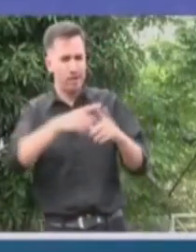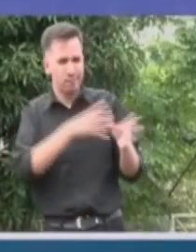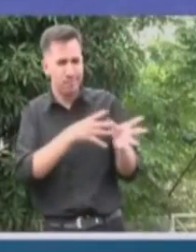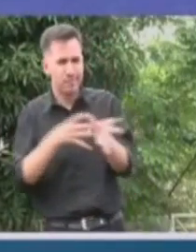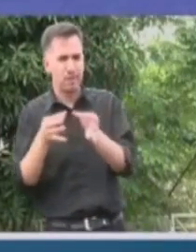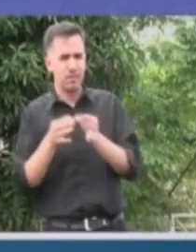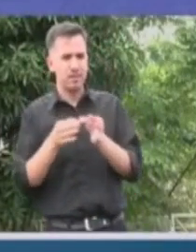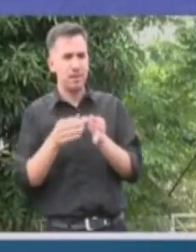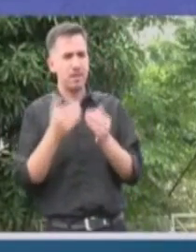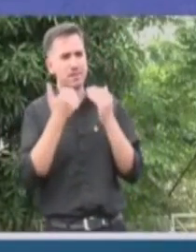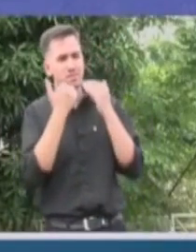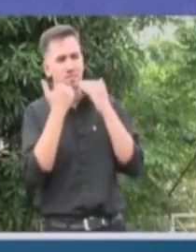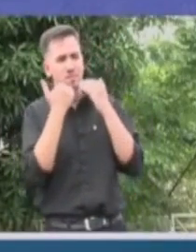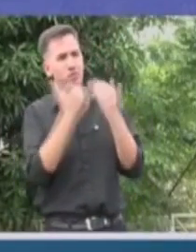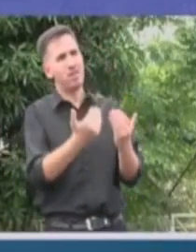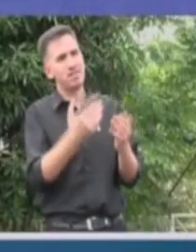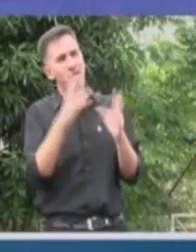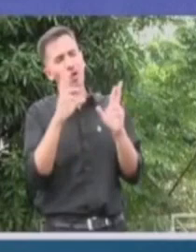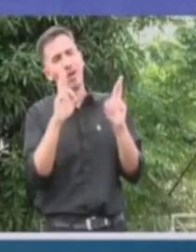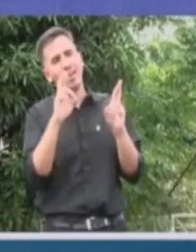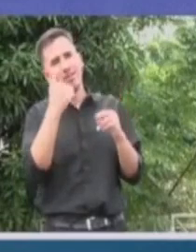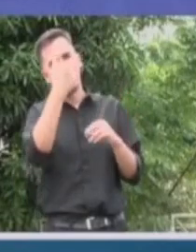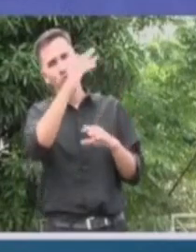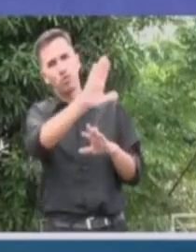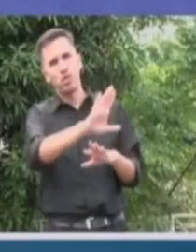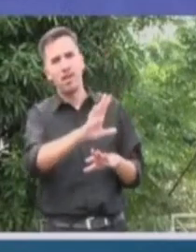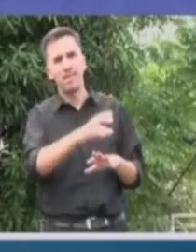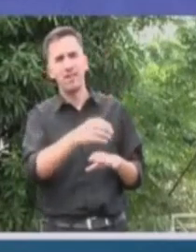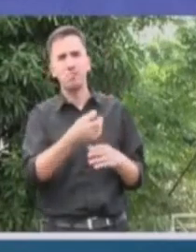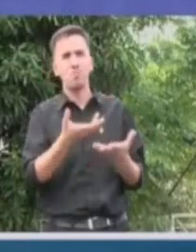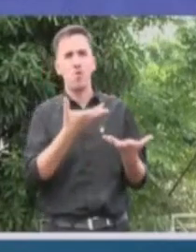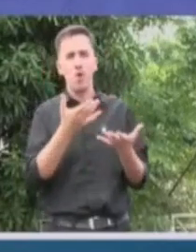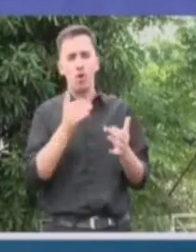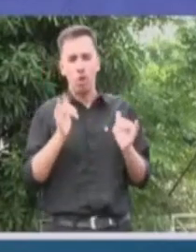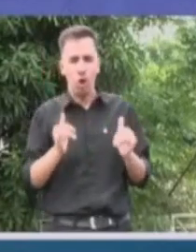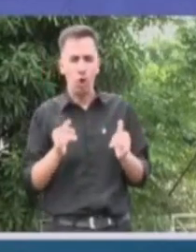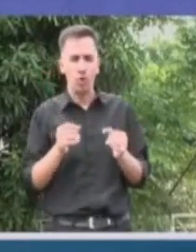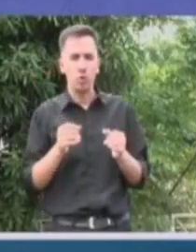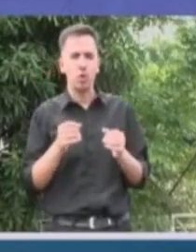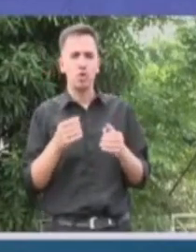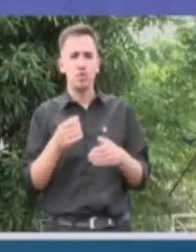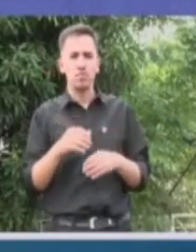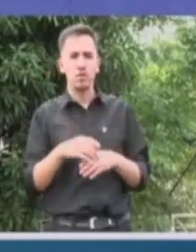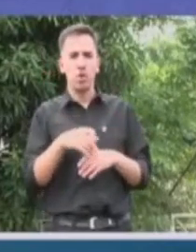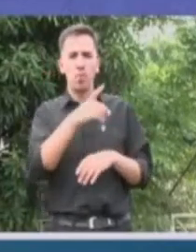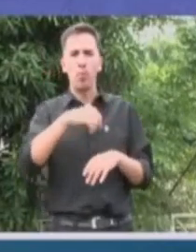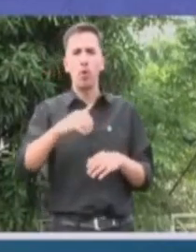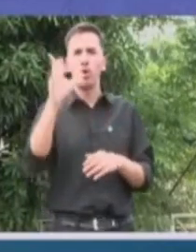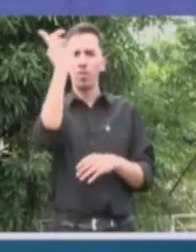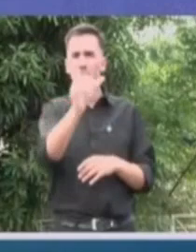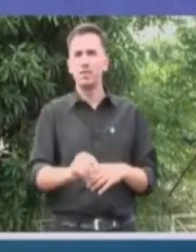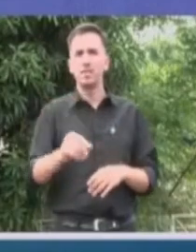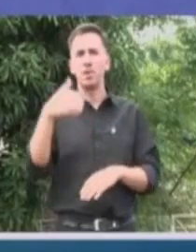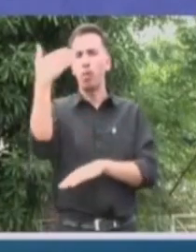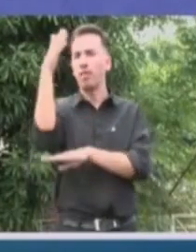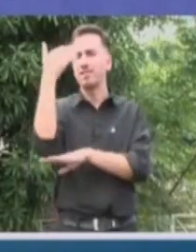agradezca haber dejado todo en su juventud por la patria, por todos nosotros, por el pabellón